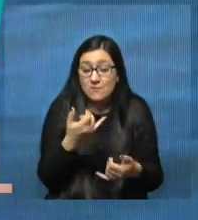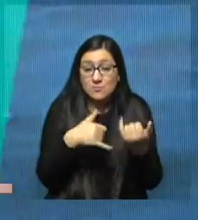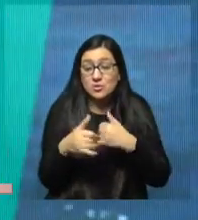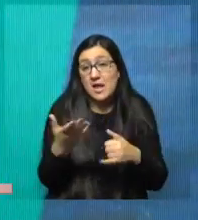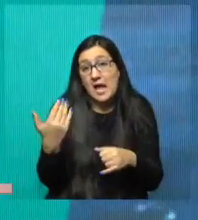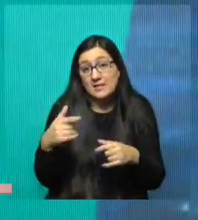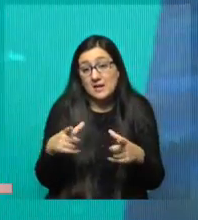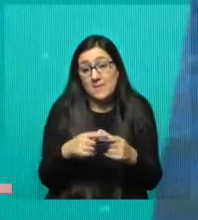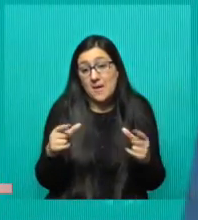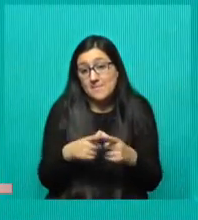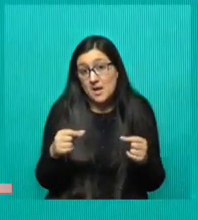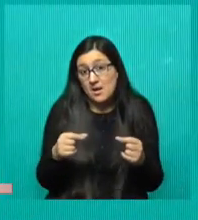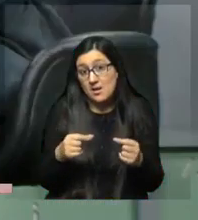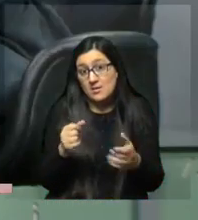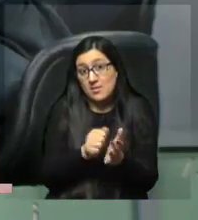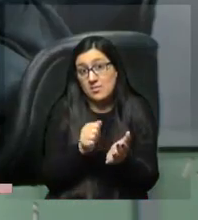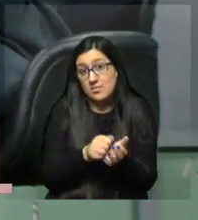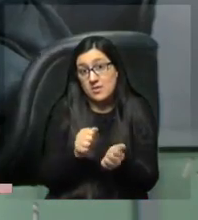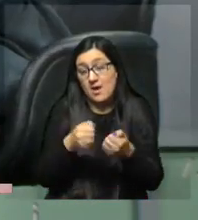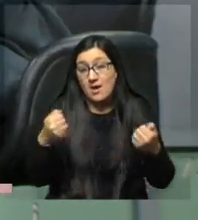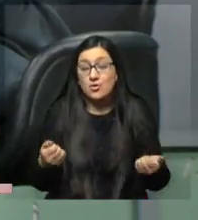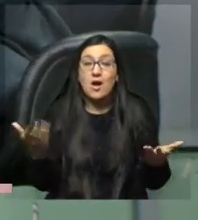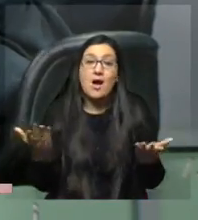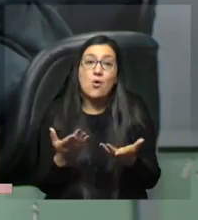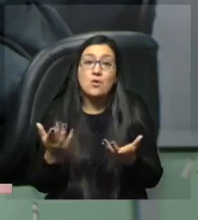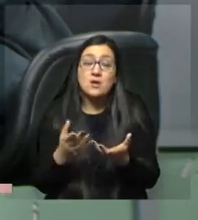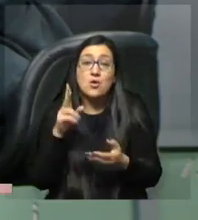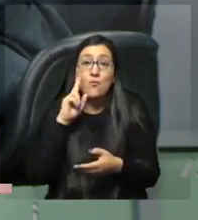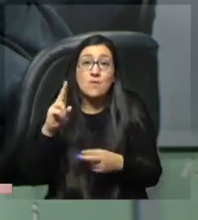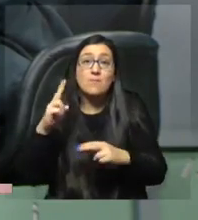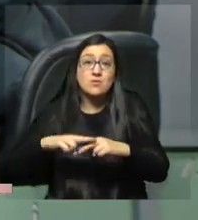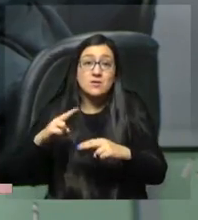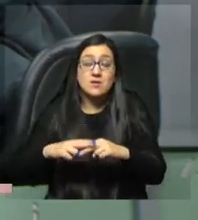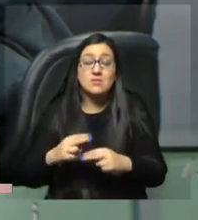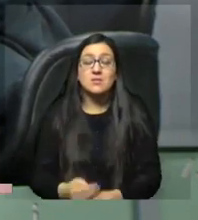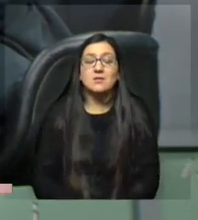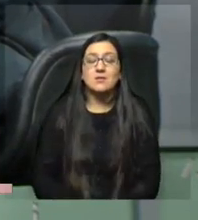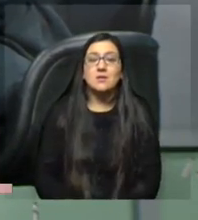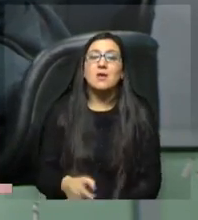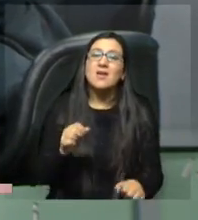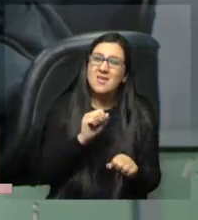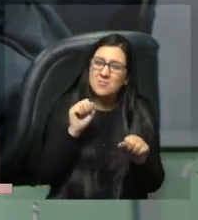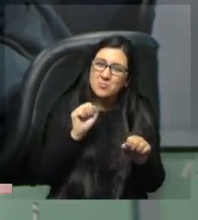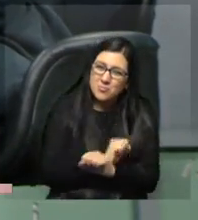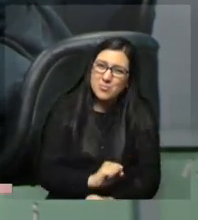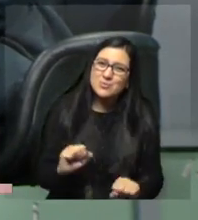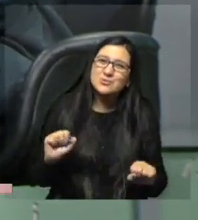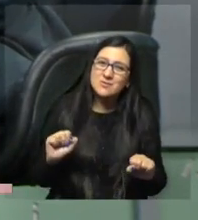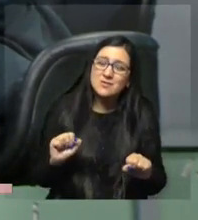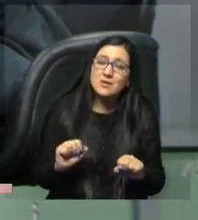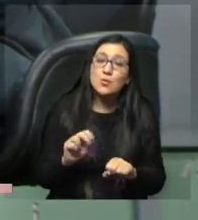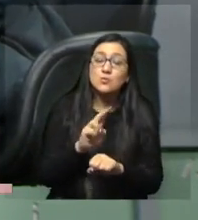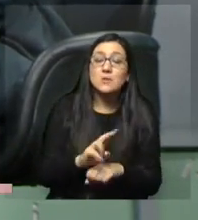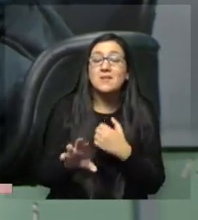través de distintas plataformas de internet. Tenemos que ir redondeando, pero a mí me gustaría preguntarte, ¿es posible utilizar